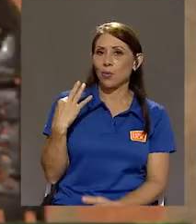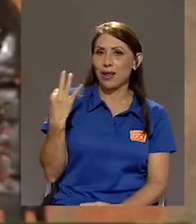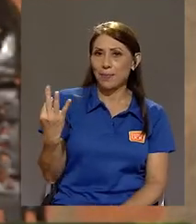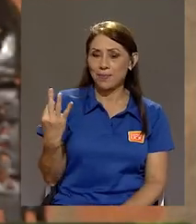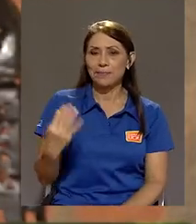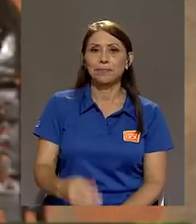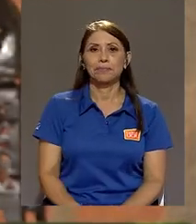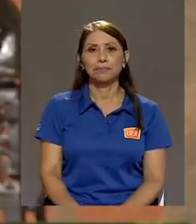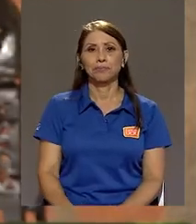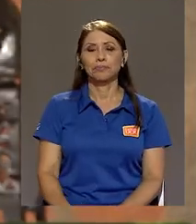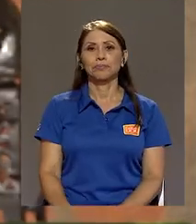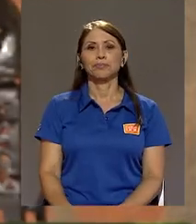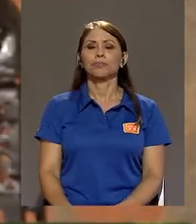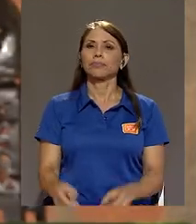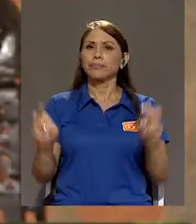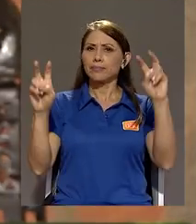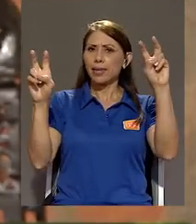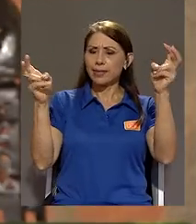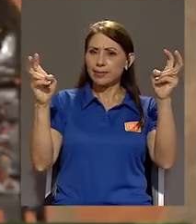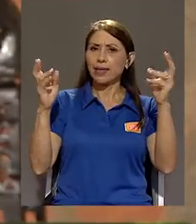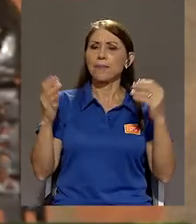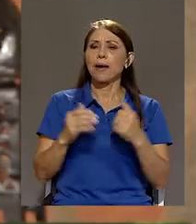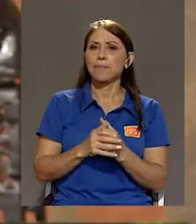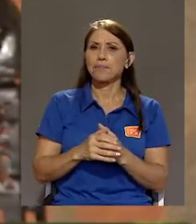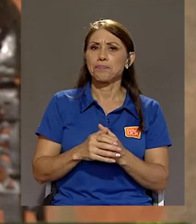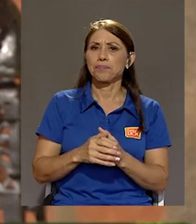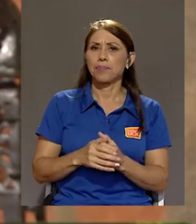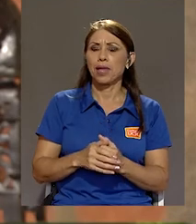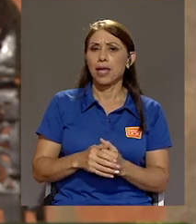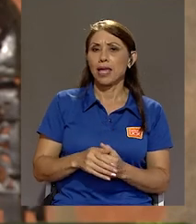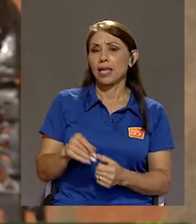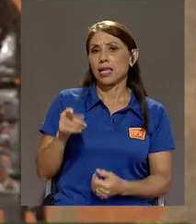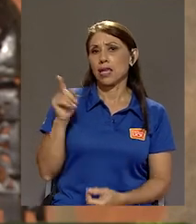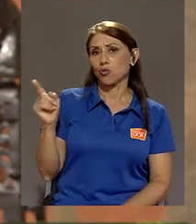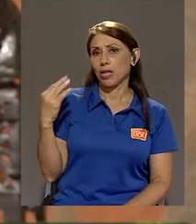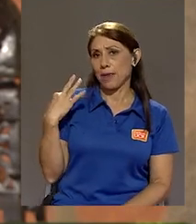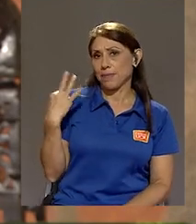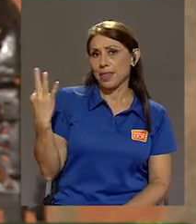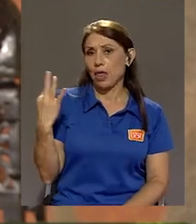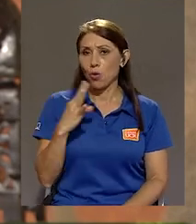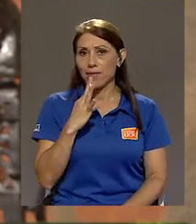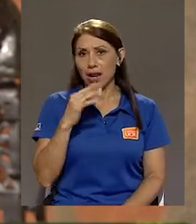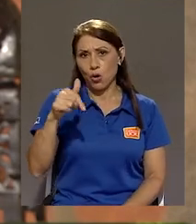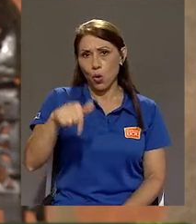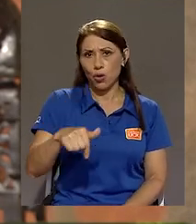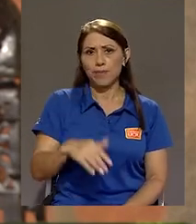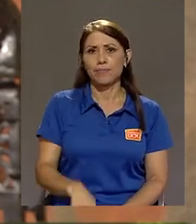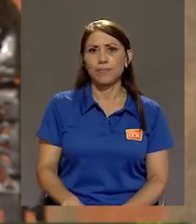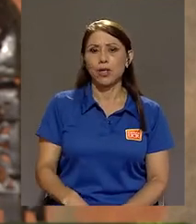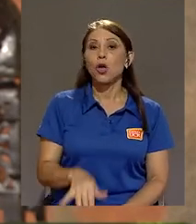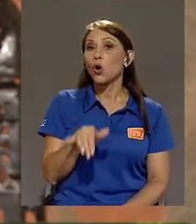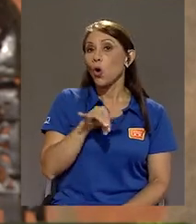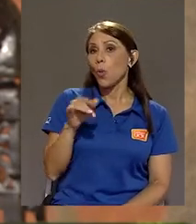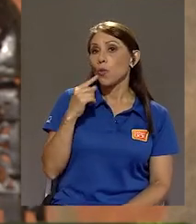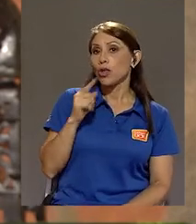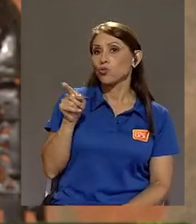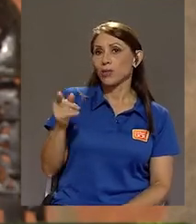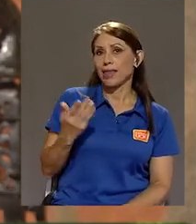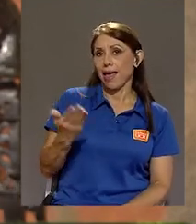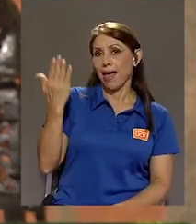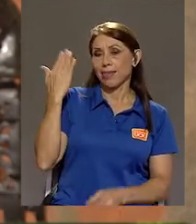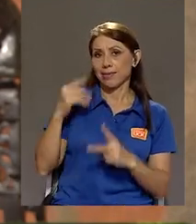Rafael. El tema del cual usted me ha invitado a conversar el día de hoy, como mencionaba usted al principio en la